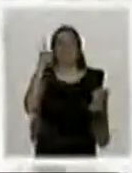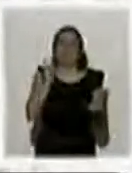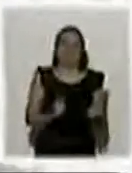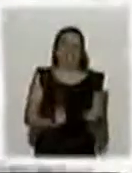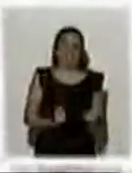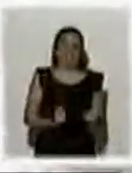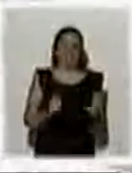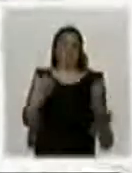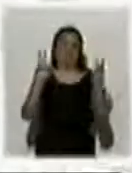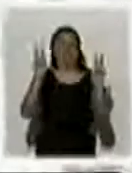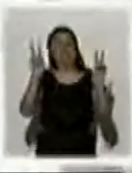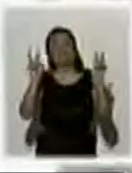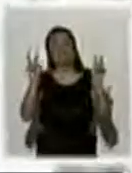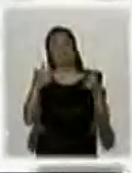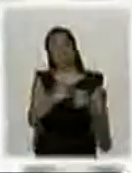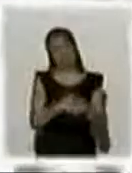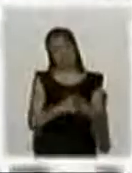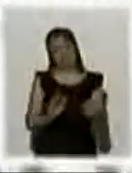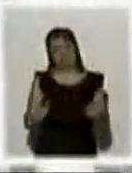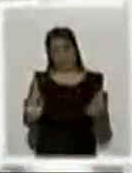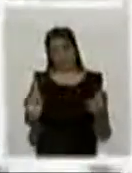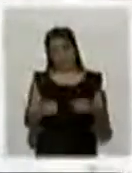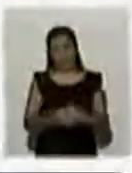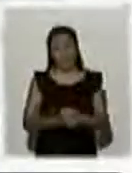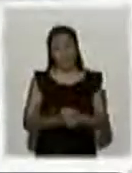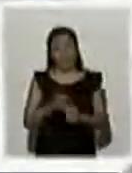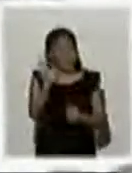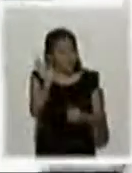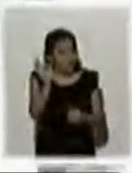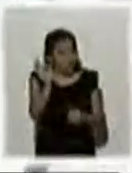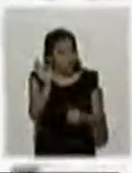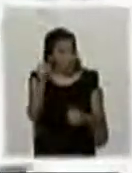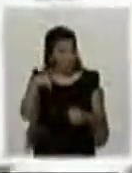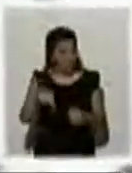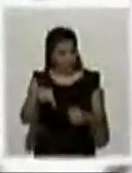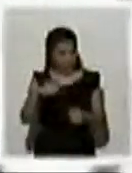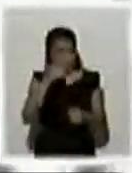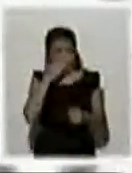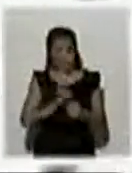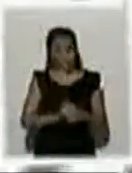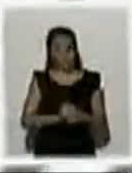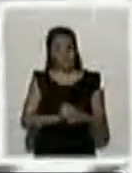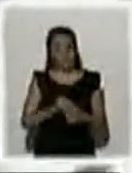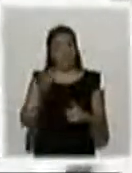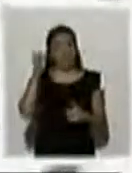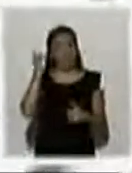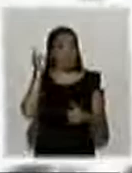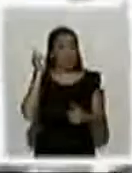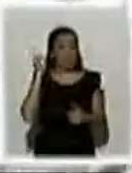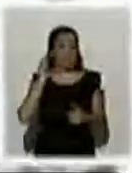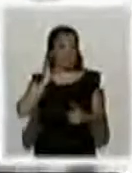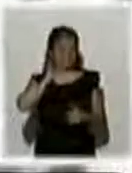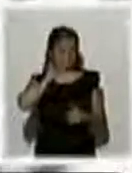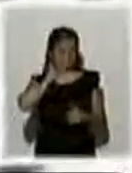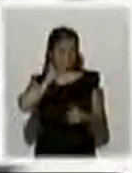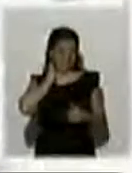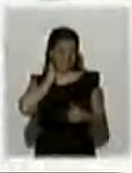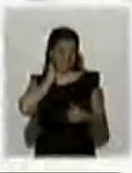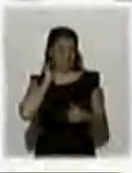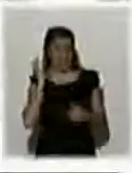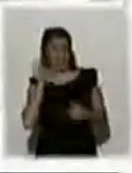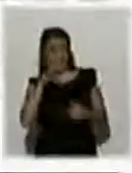droga. Ustedes saben que en el Gran Córdoba, jóvenes de 16 a 22 años,